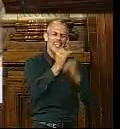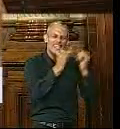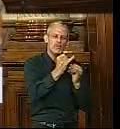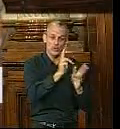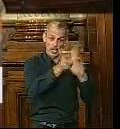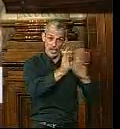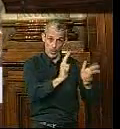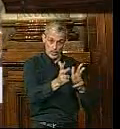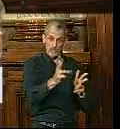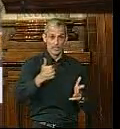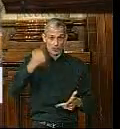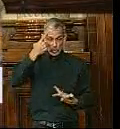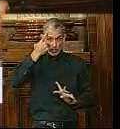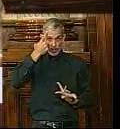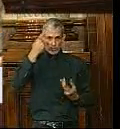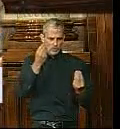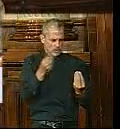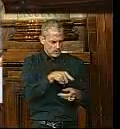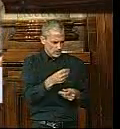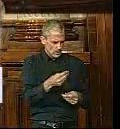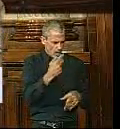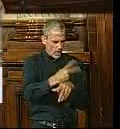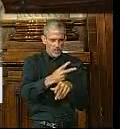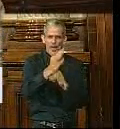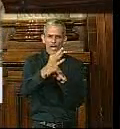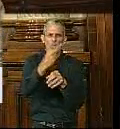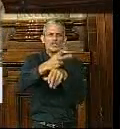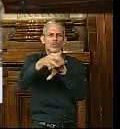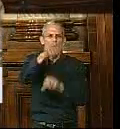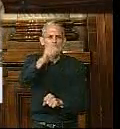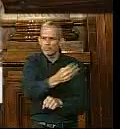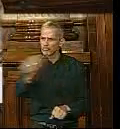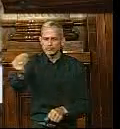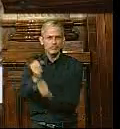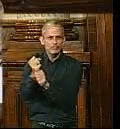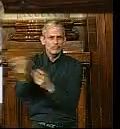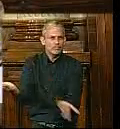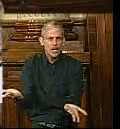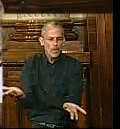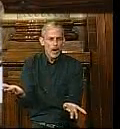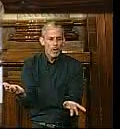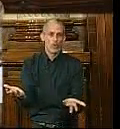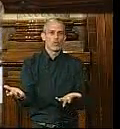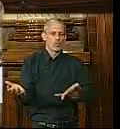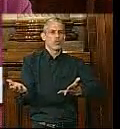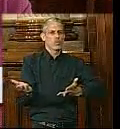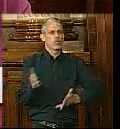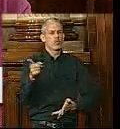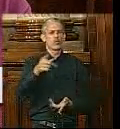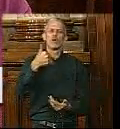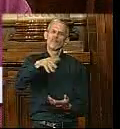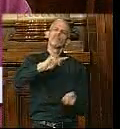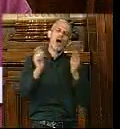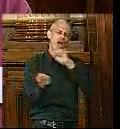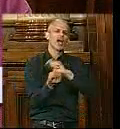videolibros, y yo pienso en que hay que terminar en el secundario para el mundo laboral que exige competitividad. Claro, bueno, lo que va a cambiar todo